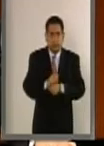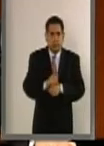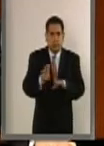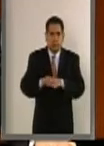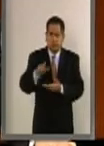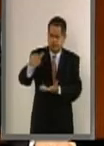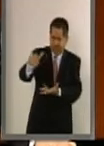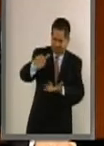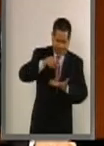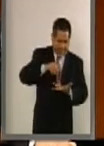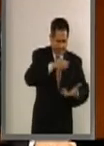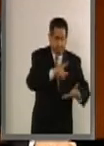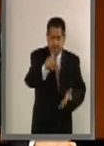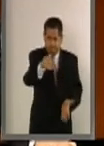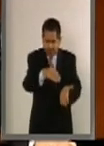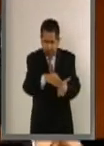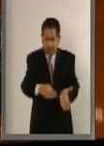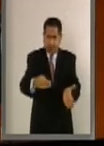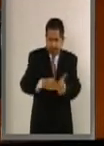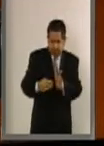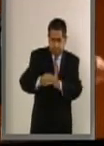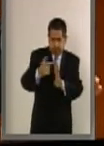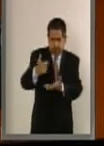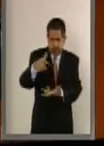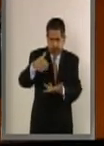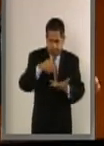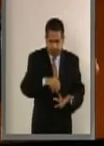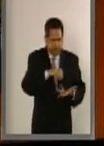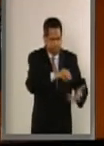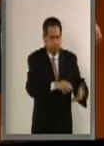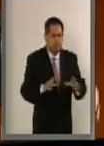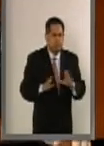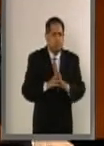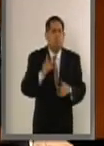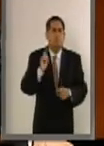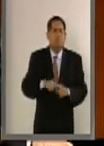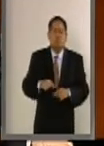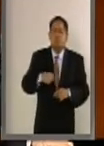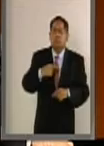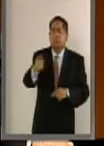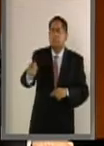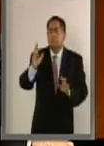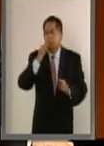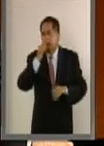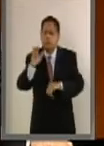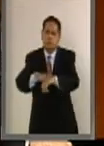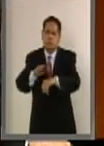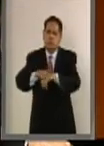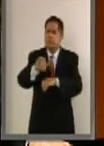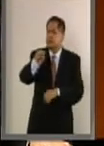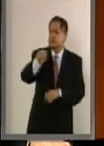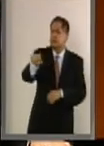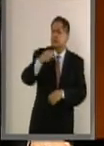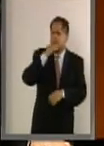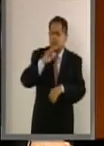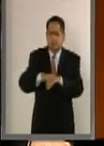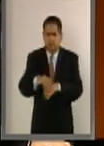de alrededor de 1,000 millones de pesos. Y es tan fácil como ir a renunciar a la autoridad electoral a